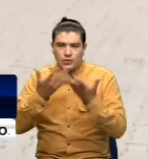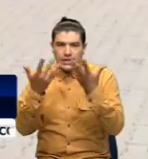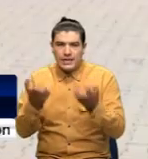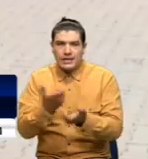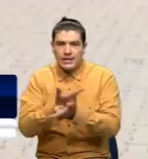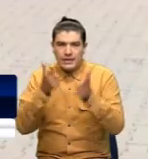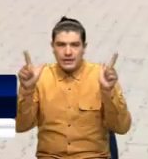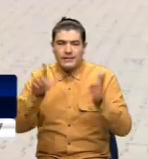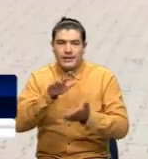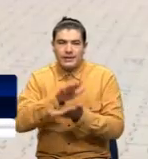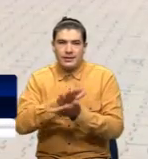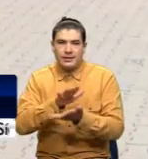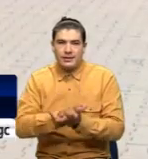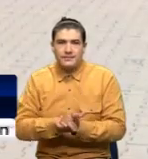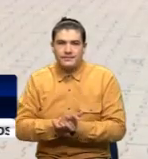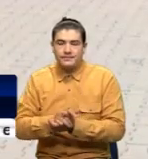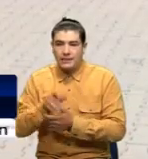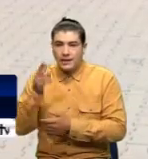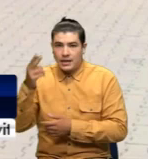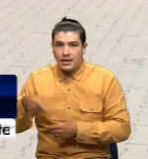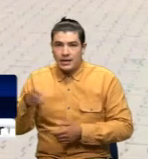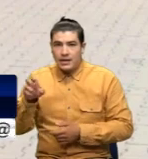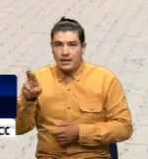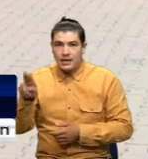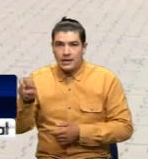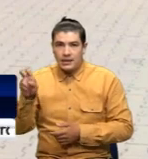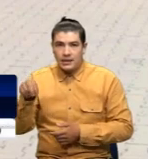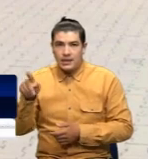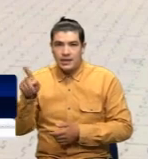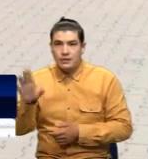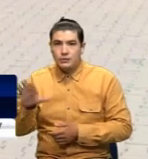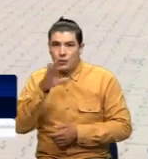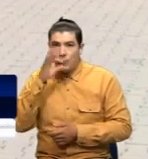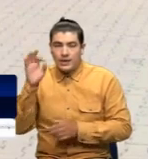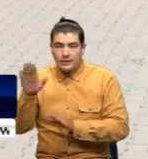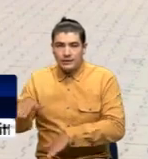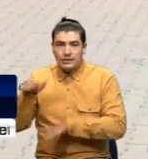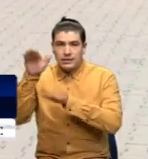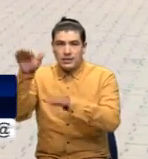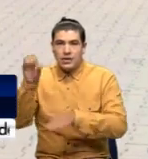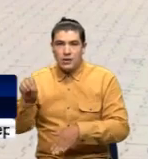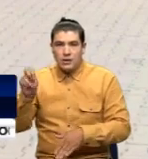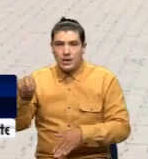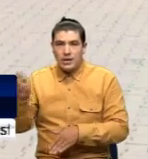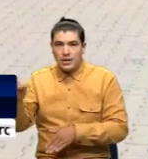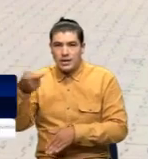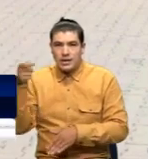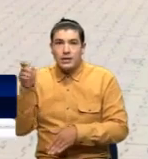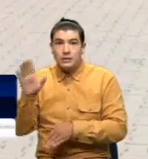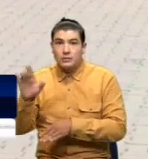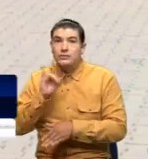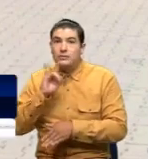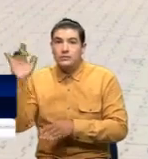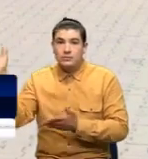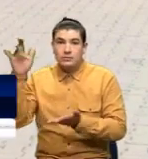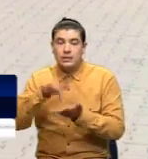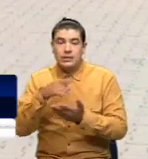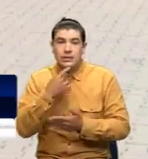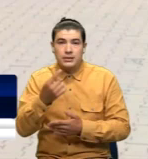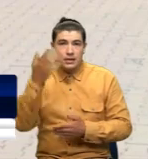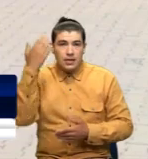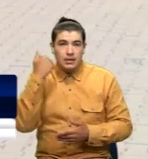tranquilidad germán vargas representante de la ong fondo peregrino de eeuu señaló que durante cuatro años